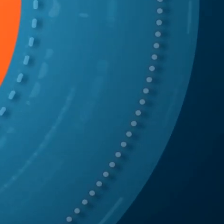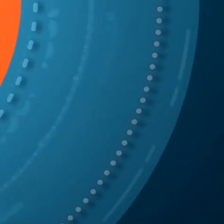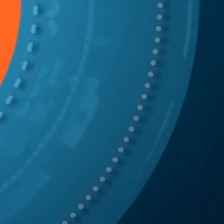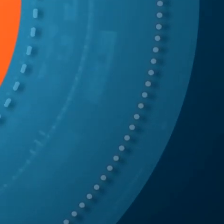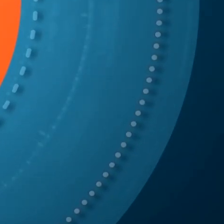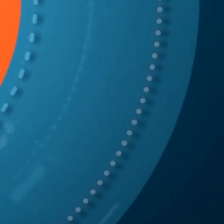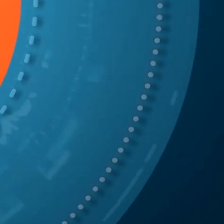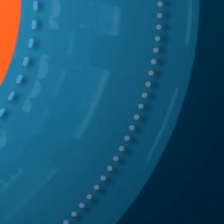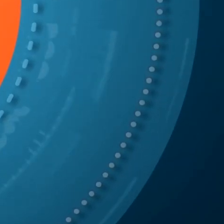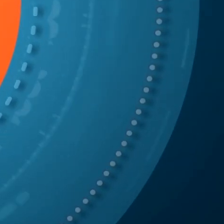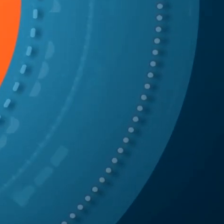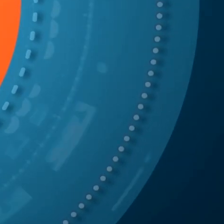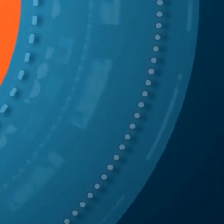¡Gracias!